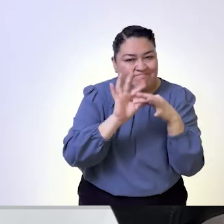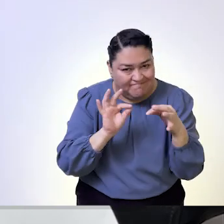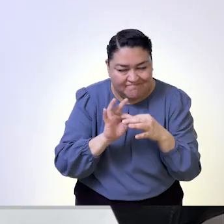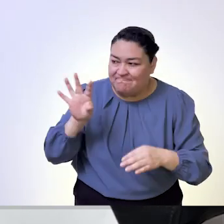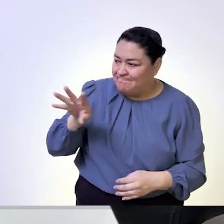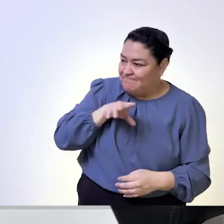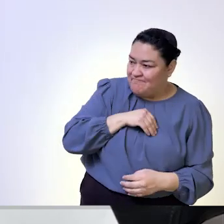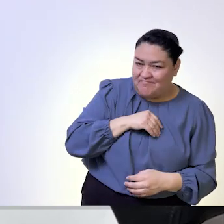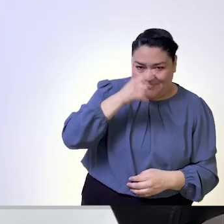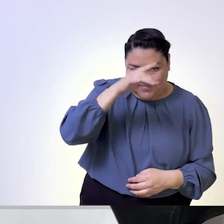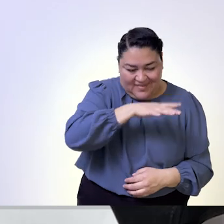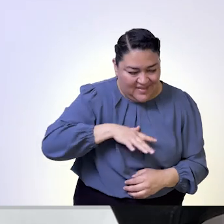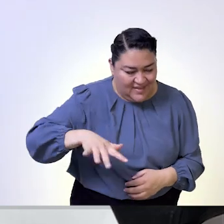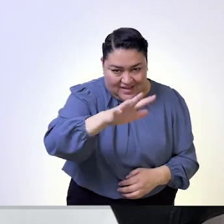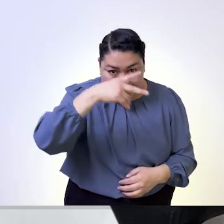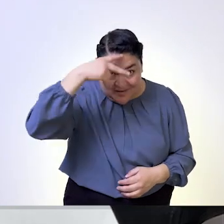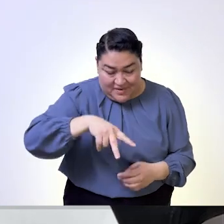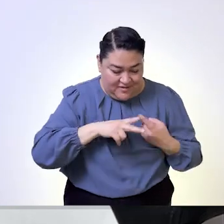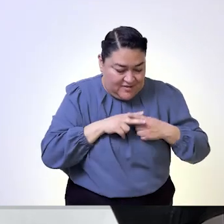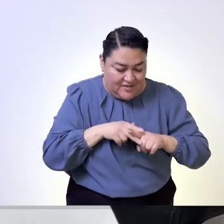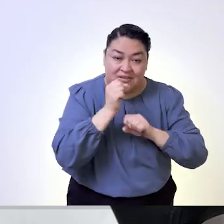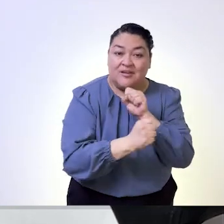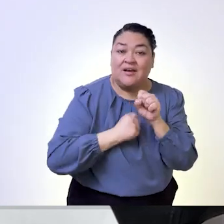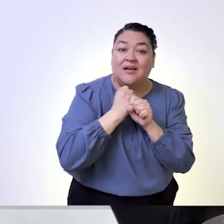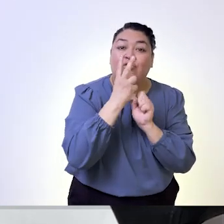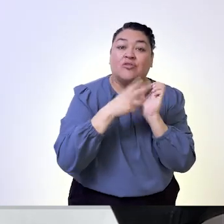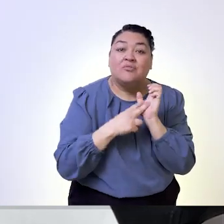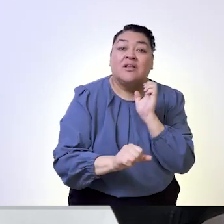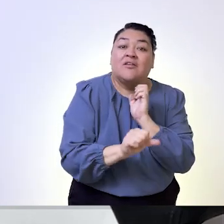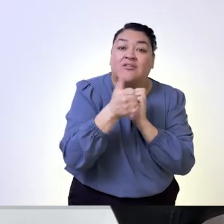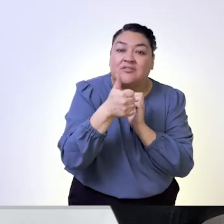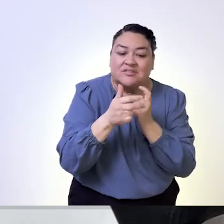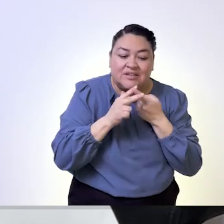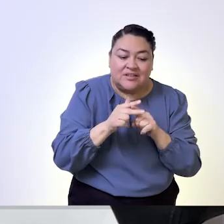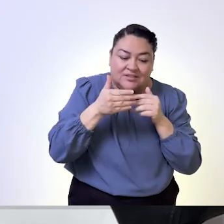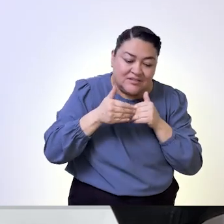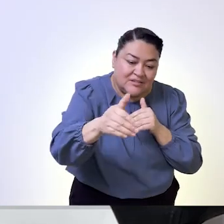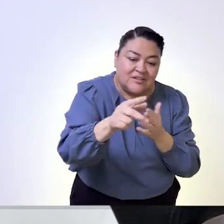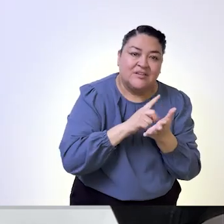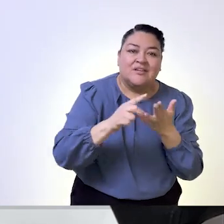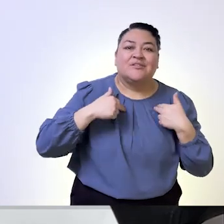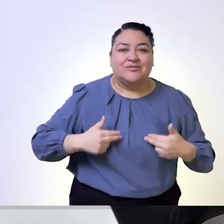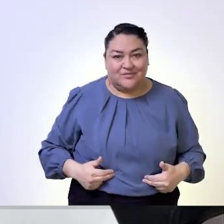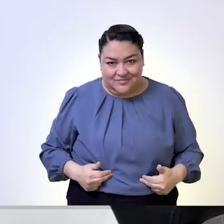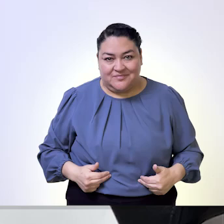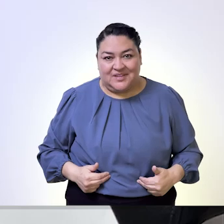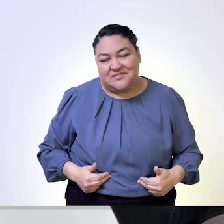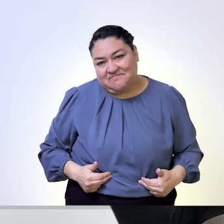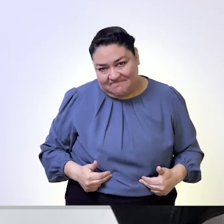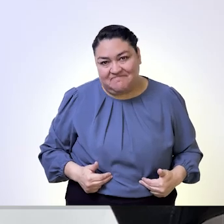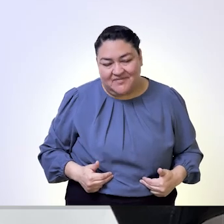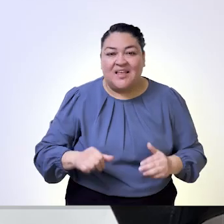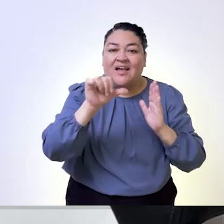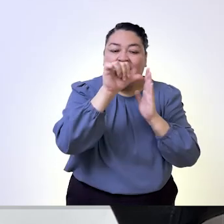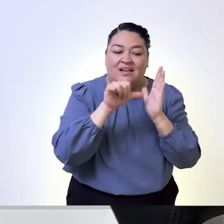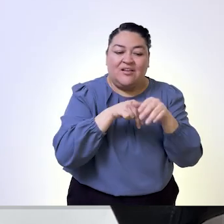importante remarcarlo, pues en este paradigma que desde el 2011, hablando del derecho a los derechos humanos, pues